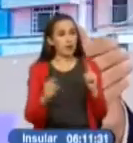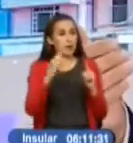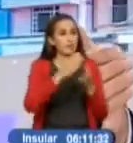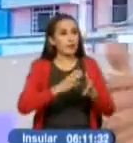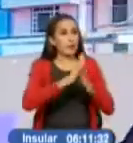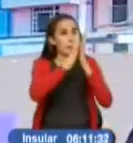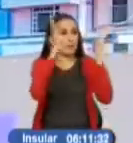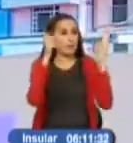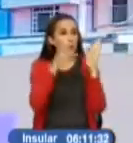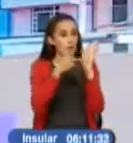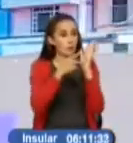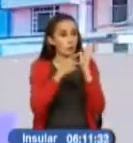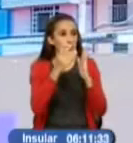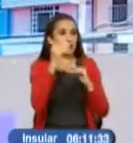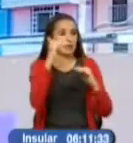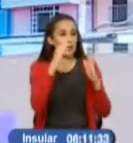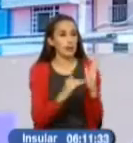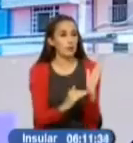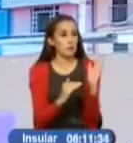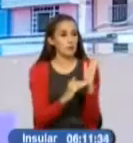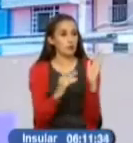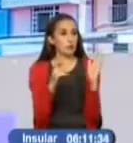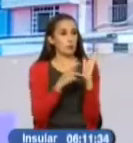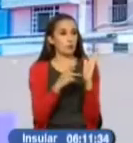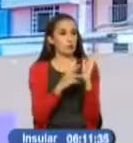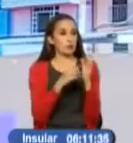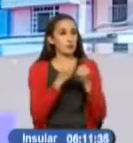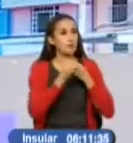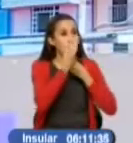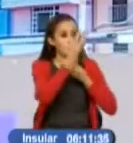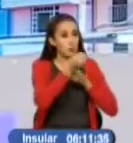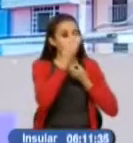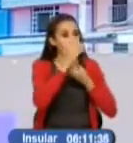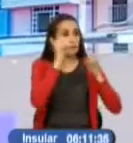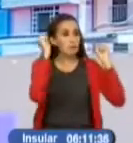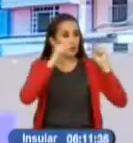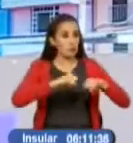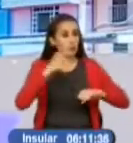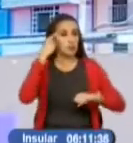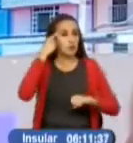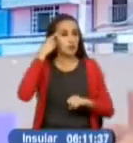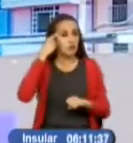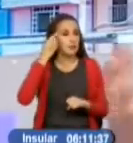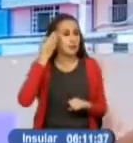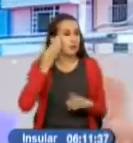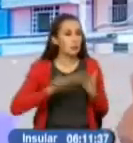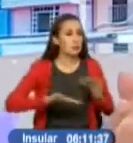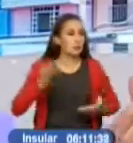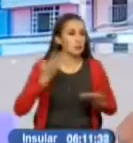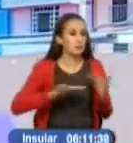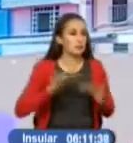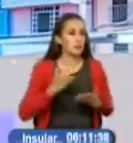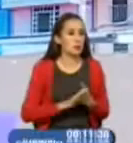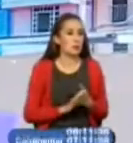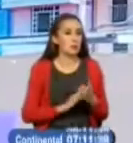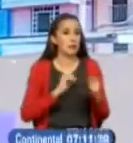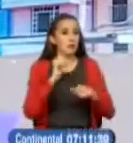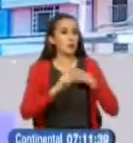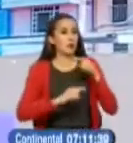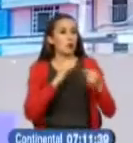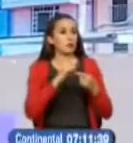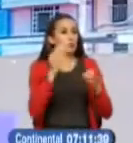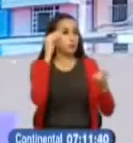menor puntaje. En esta información usted va a tener aproximadamente, para que los chicos tengan una idea, más o menos con qué puntaje han entrado